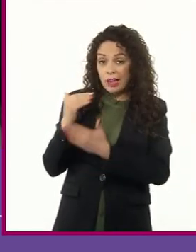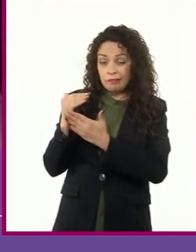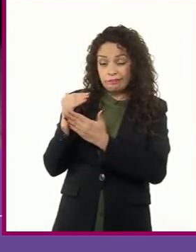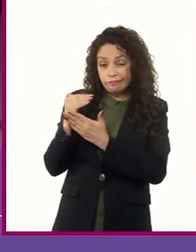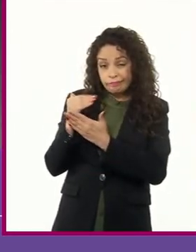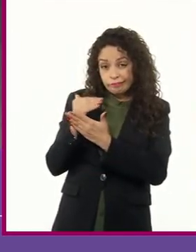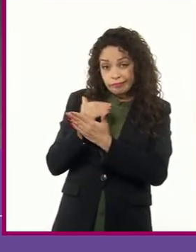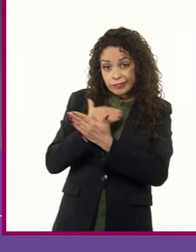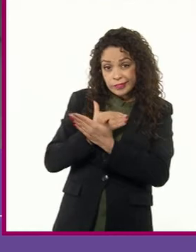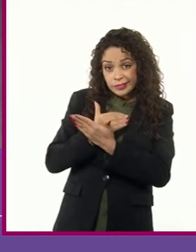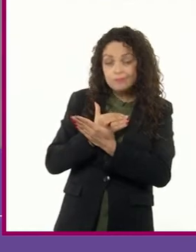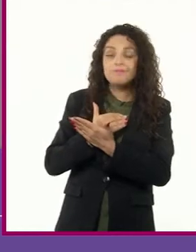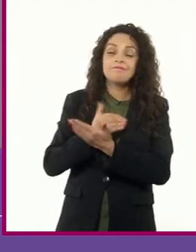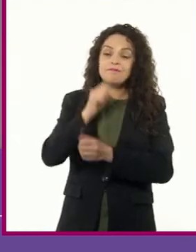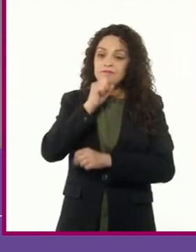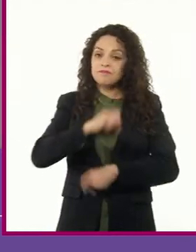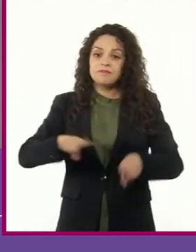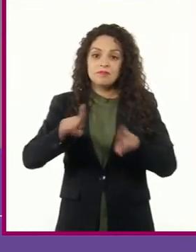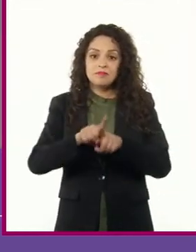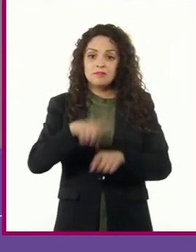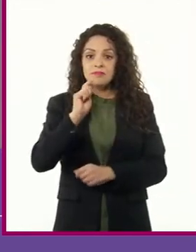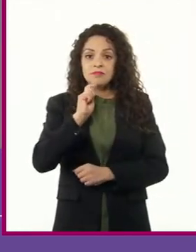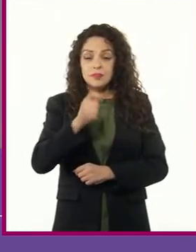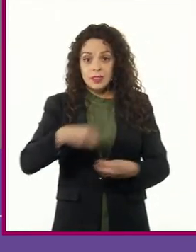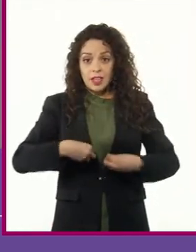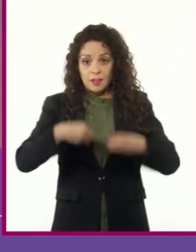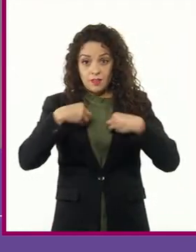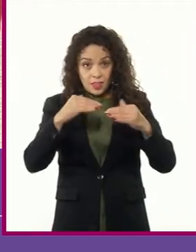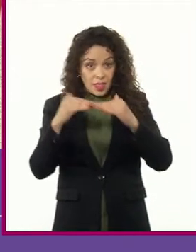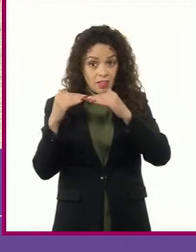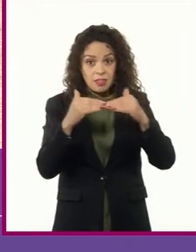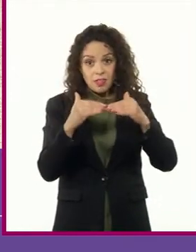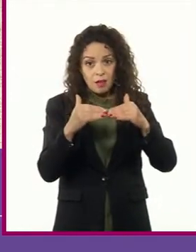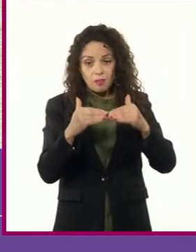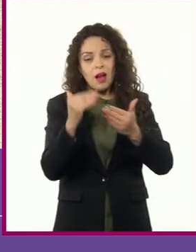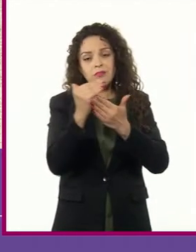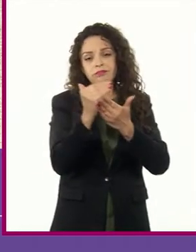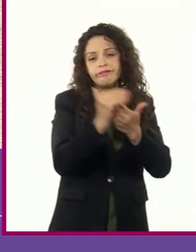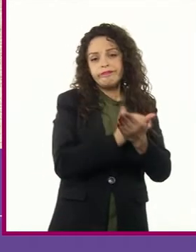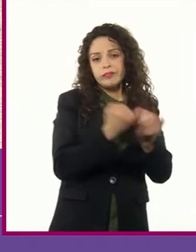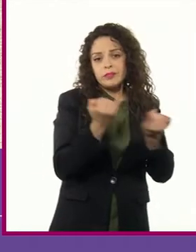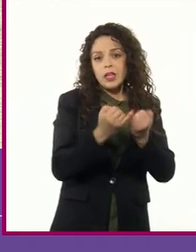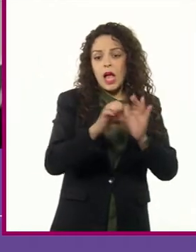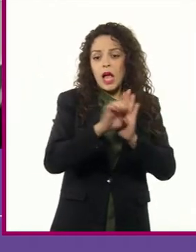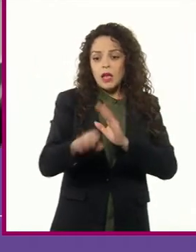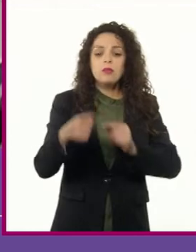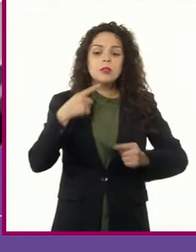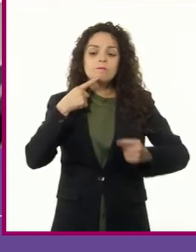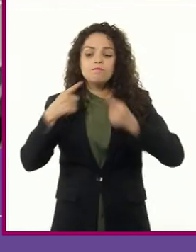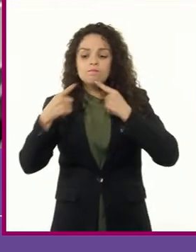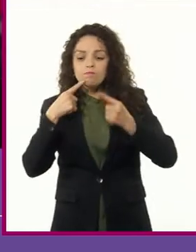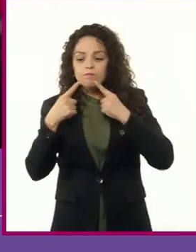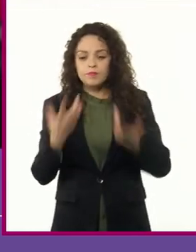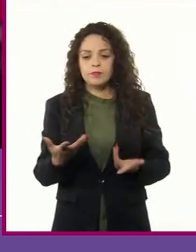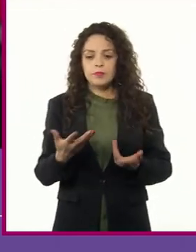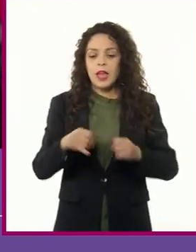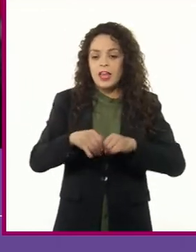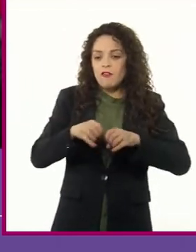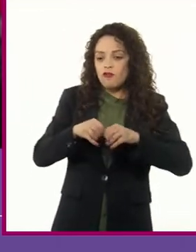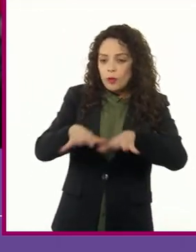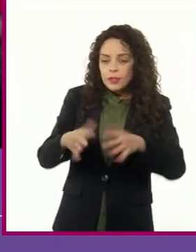también flaquean las herramientas que alimentan la vida democrática. Por ejemplo, el diálogo, la información y